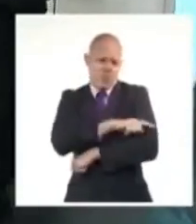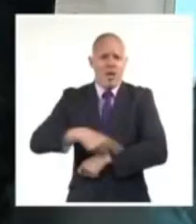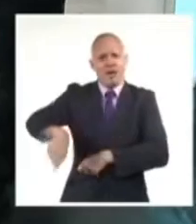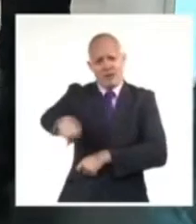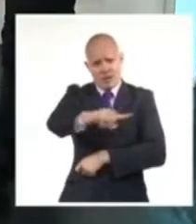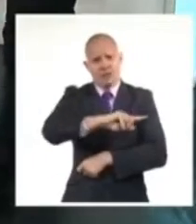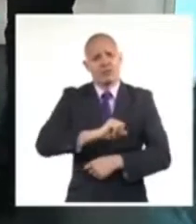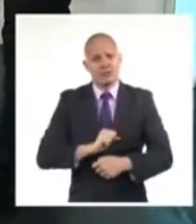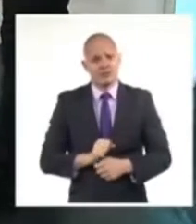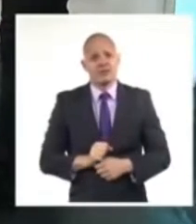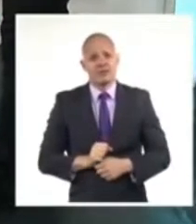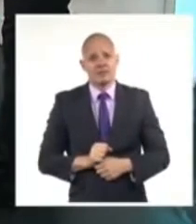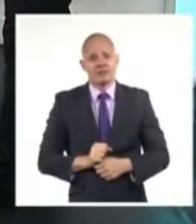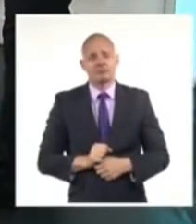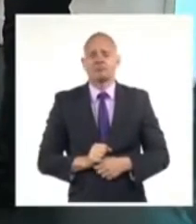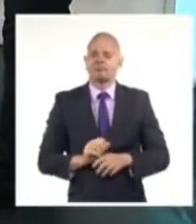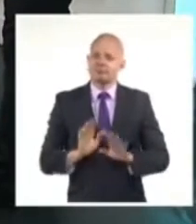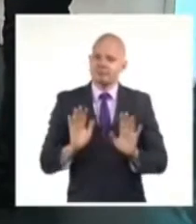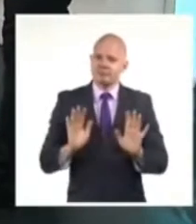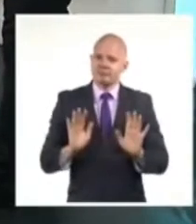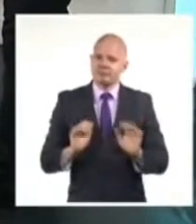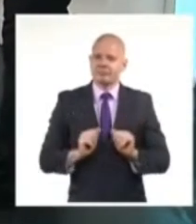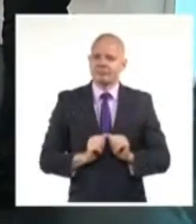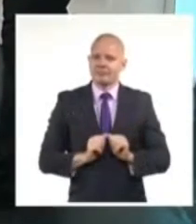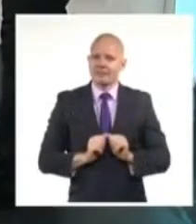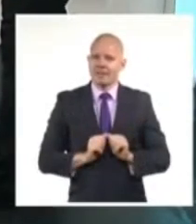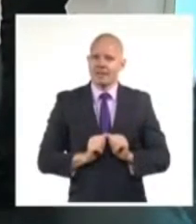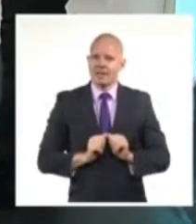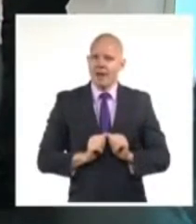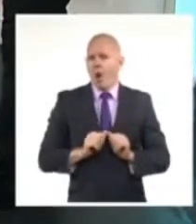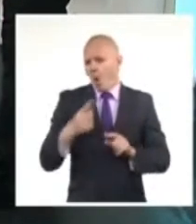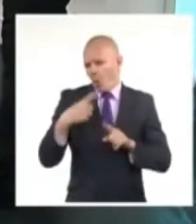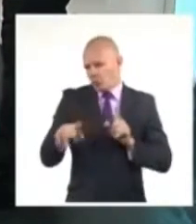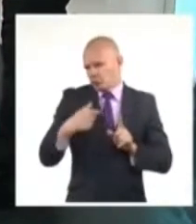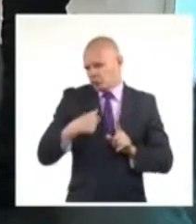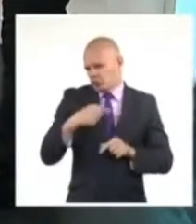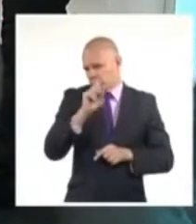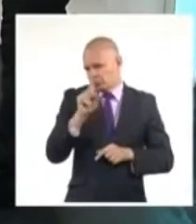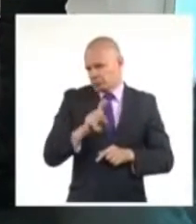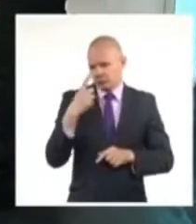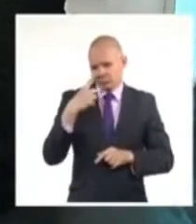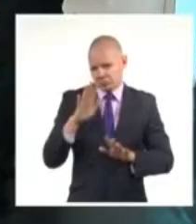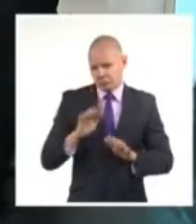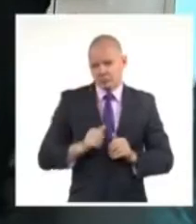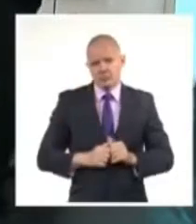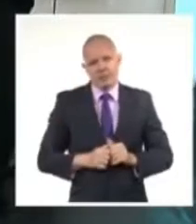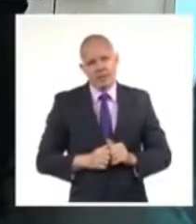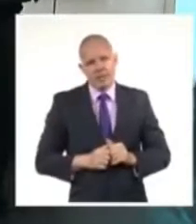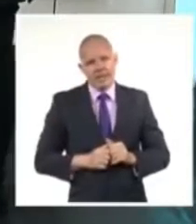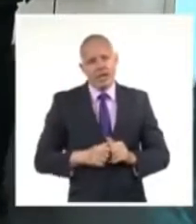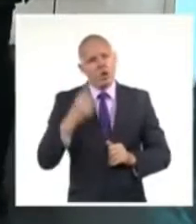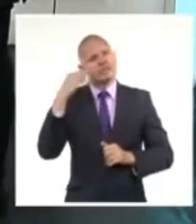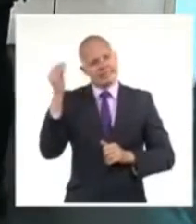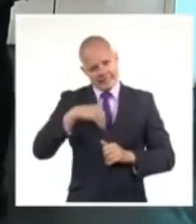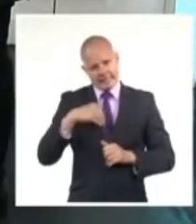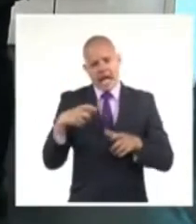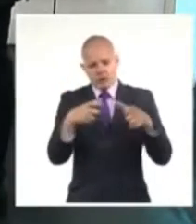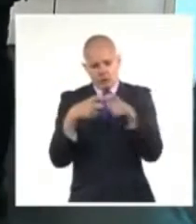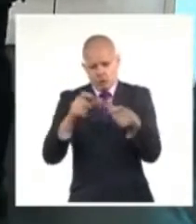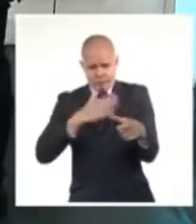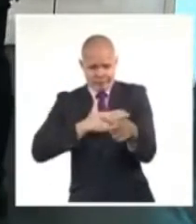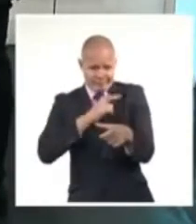impacto en su vida. Pero yo quisiera enfocar el análisis de la siguiente manera. Sé que la organización